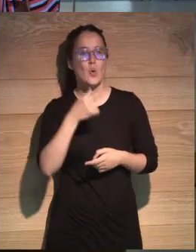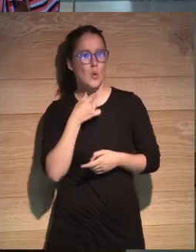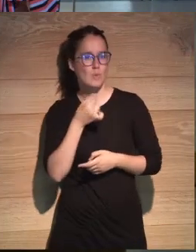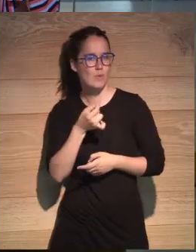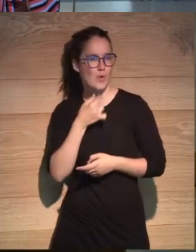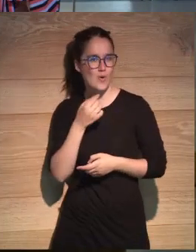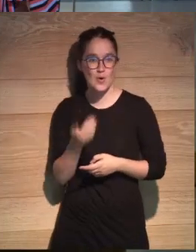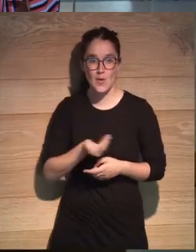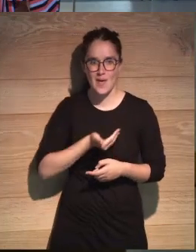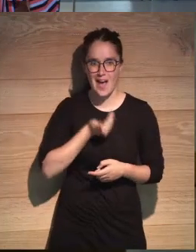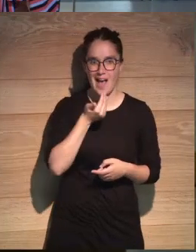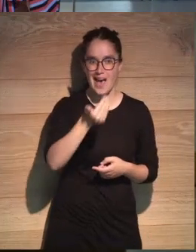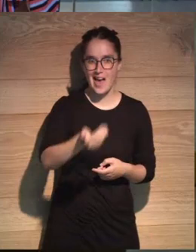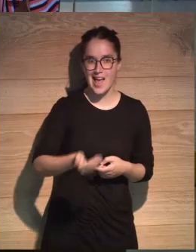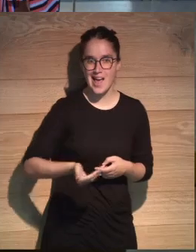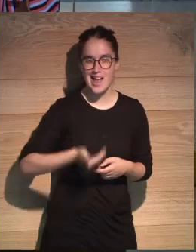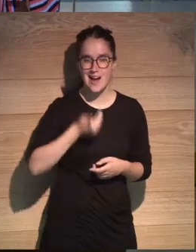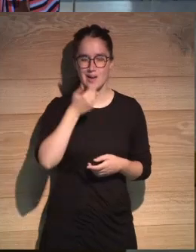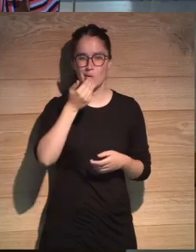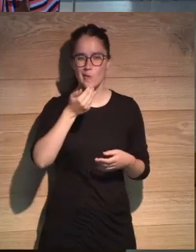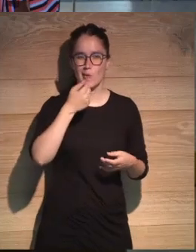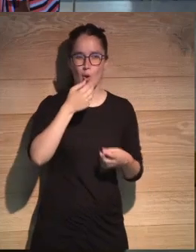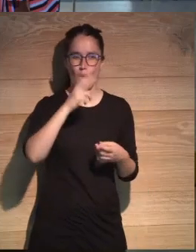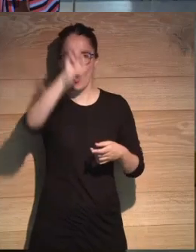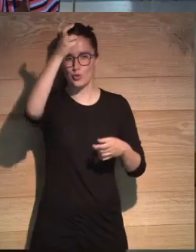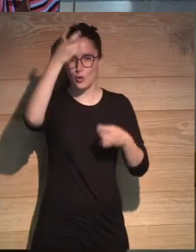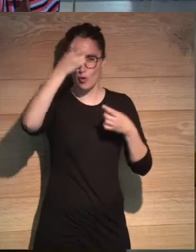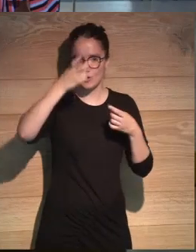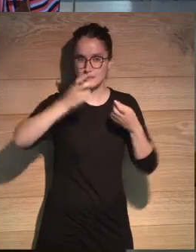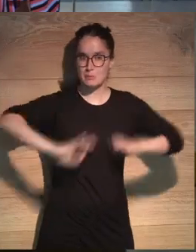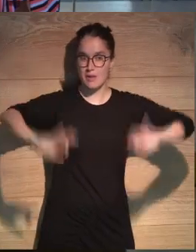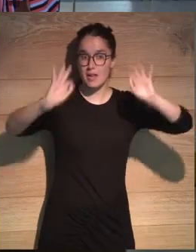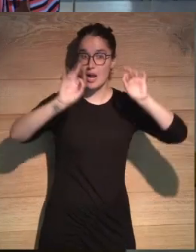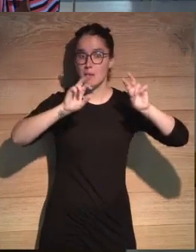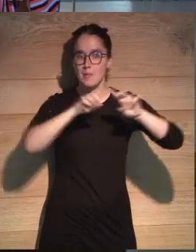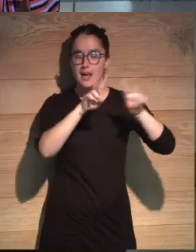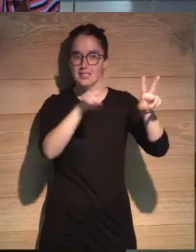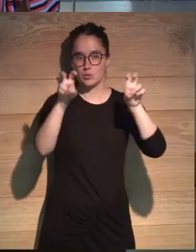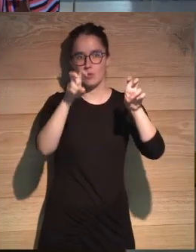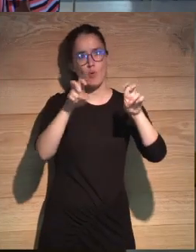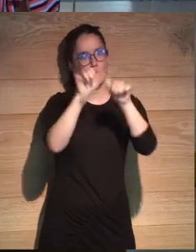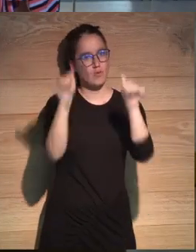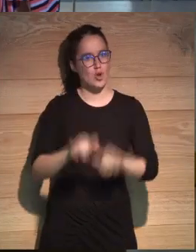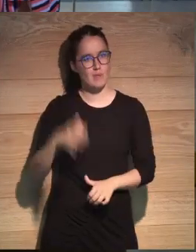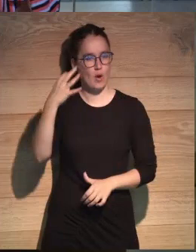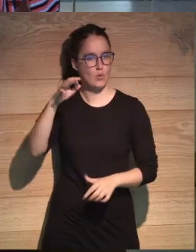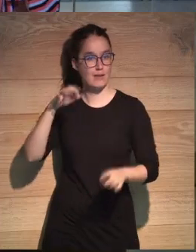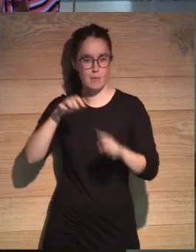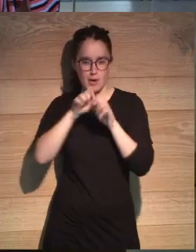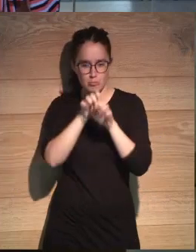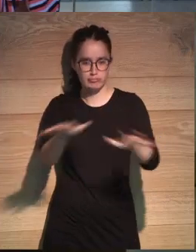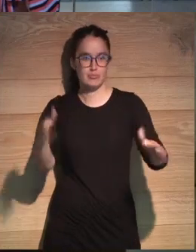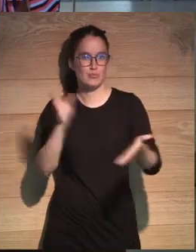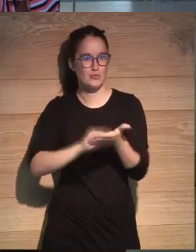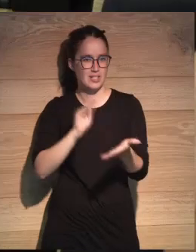o una pizquita de sal a los titulares, porque es la única manera que tenemos de llegar al público